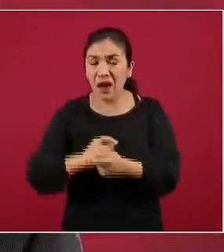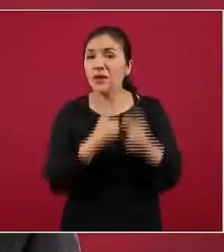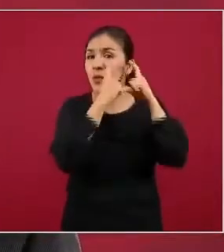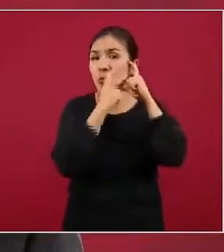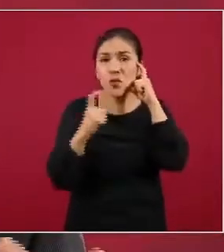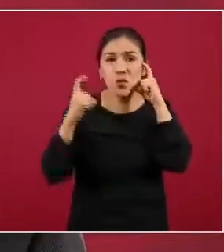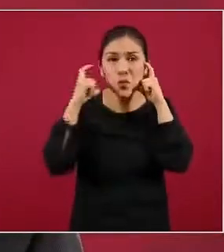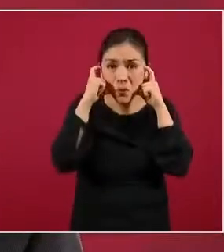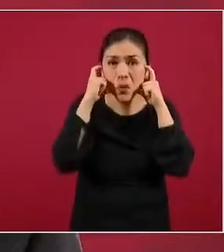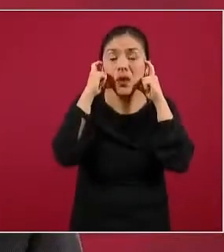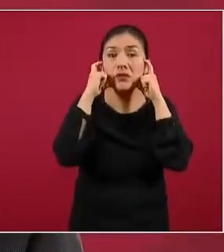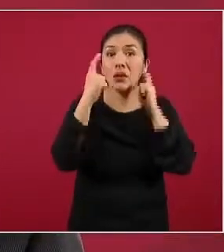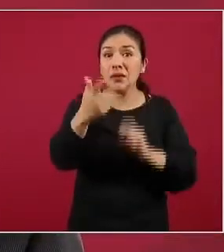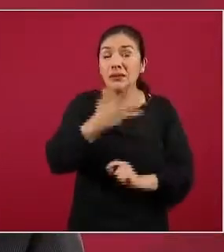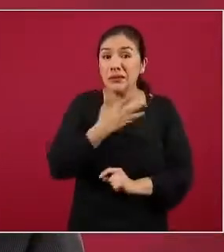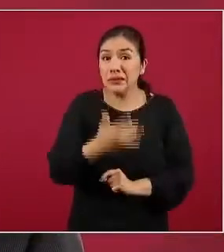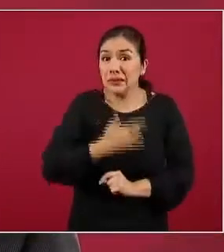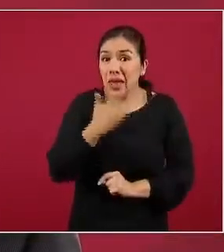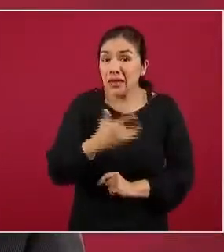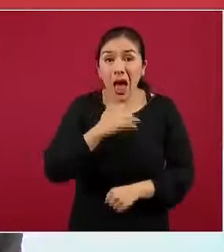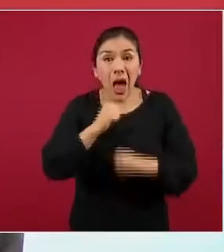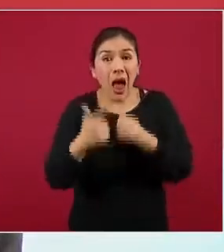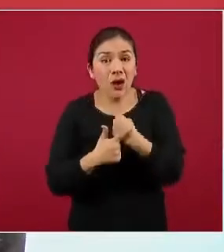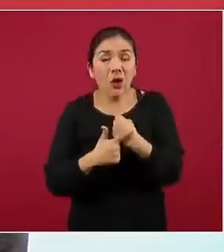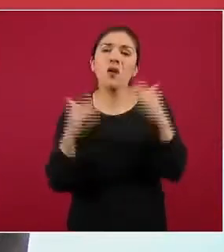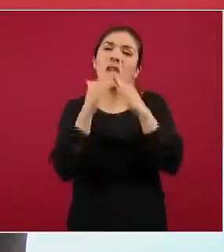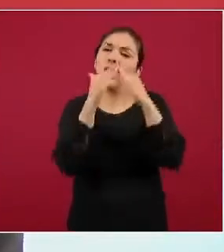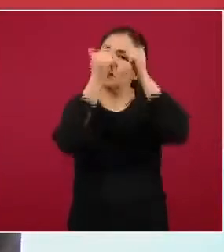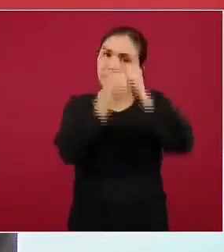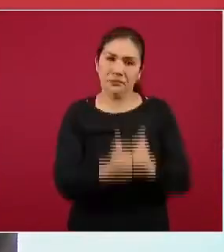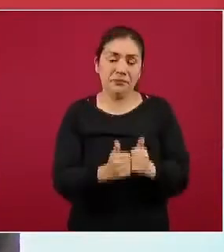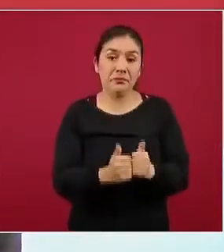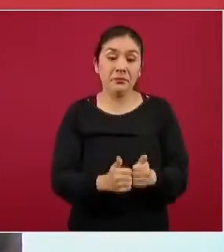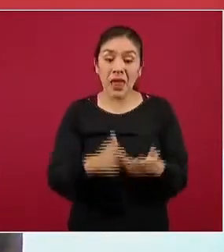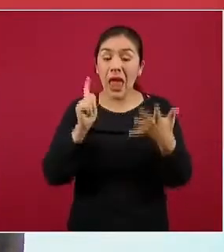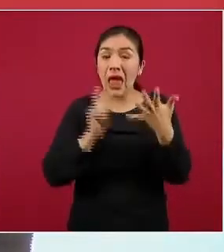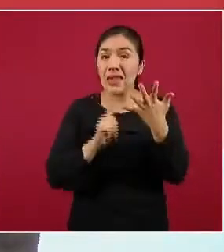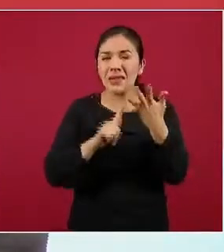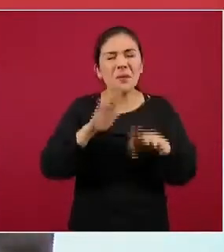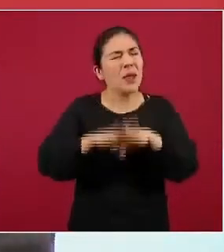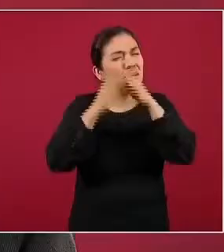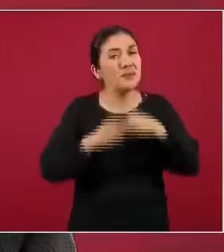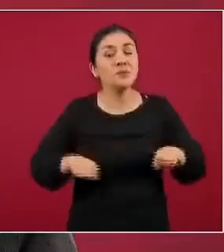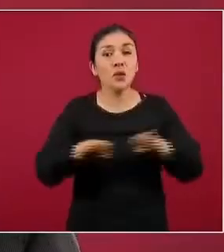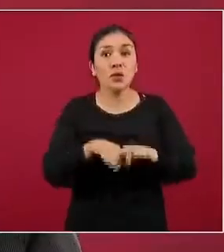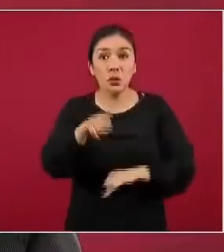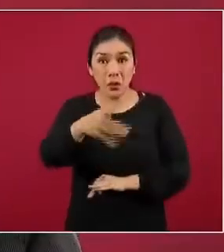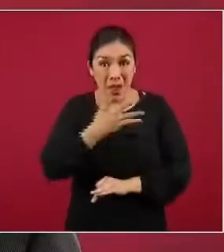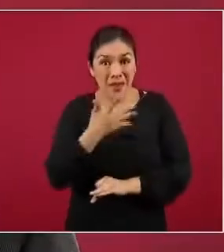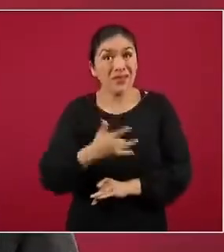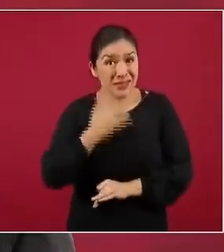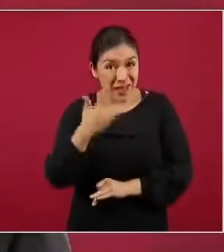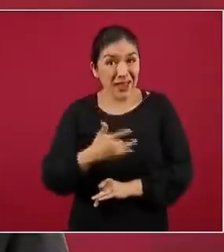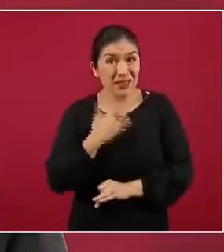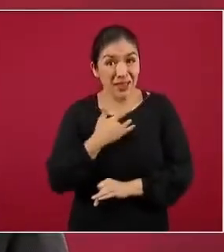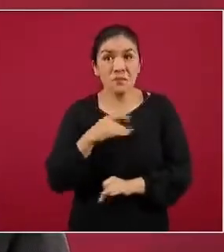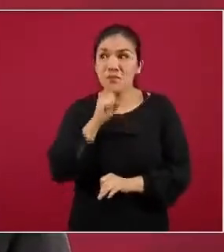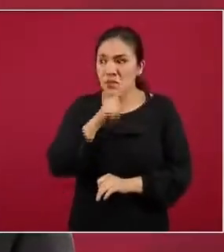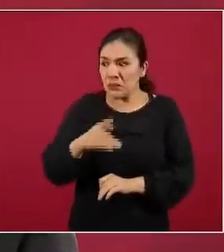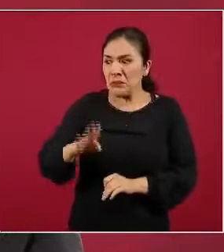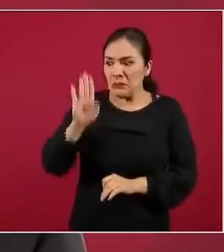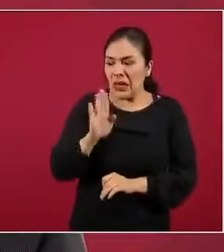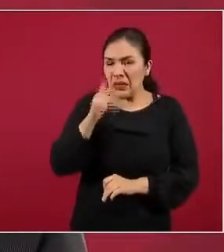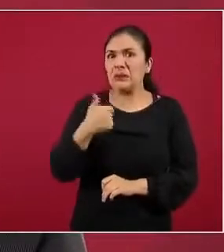de cubrebocas, si se tienen síntomas no salir de casa. Y la quinta, muy importante, si se tienen síntomas compatibles con